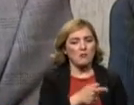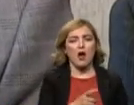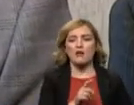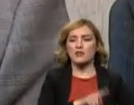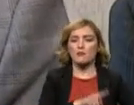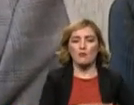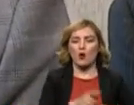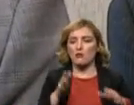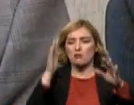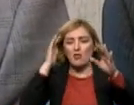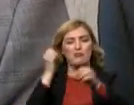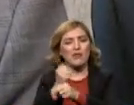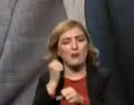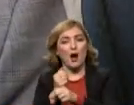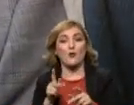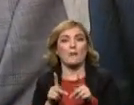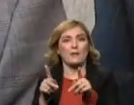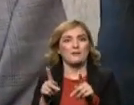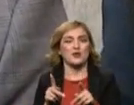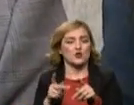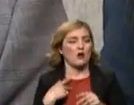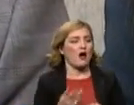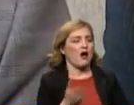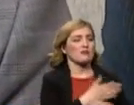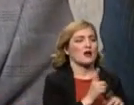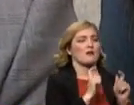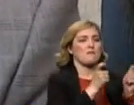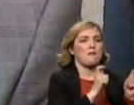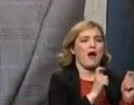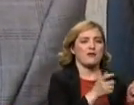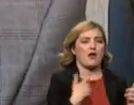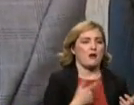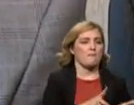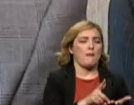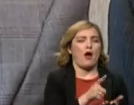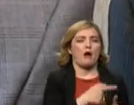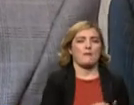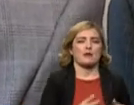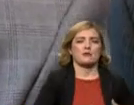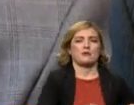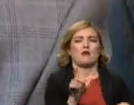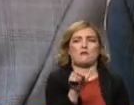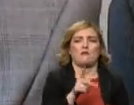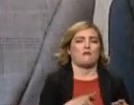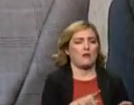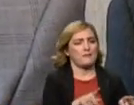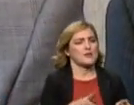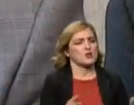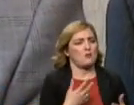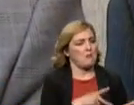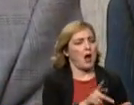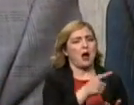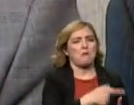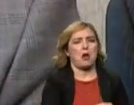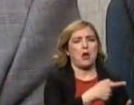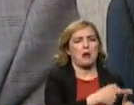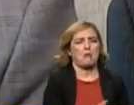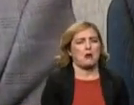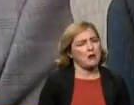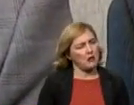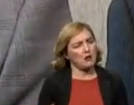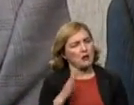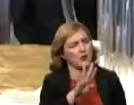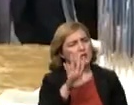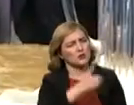de los ecuatorianos, a hacer pre-campaña. No es posible que la licencia se mantenga única y exclusivamente para los